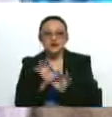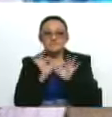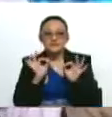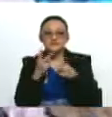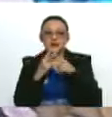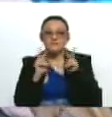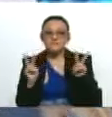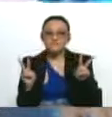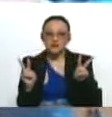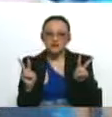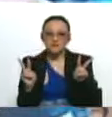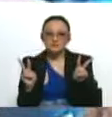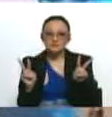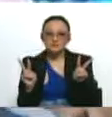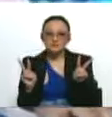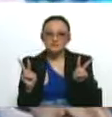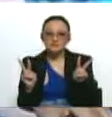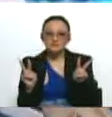Paz,